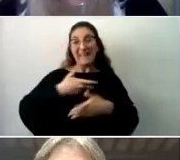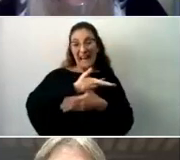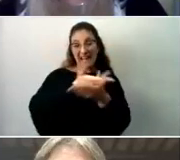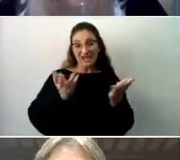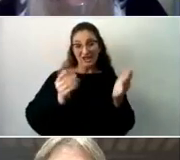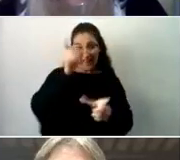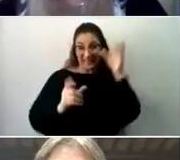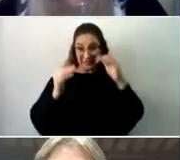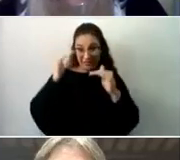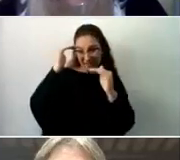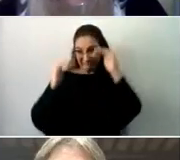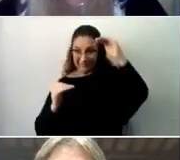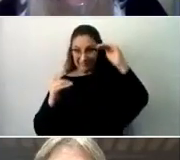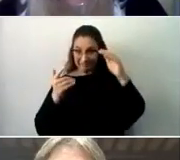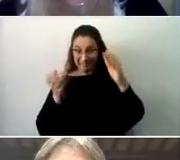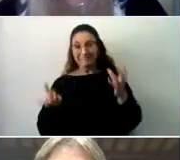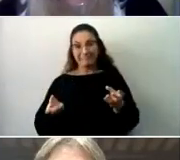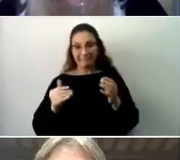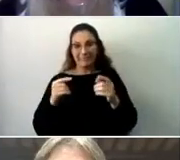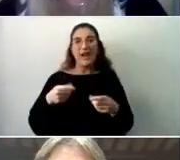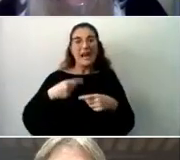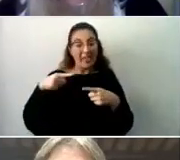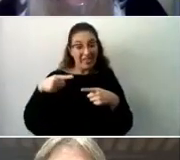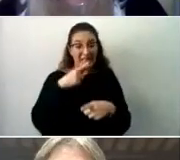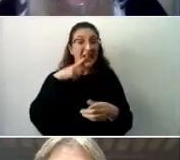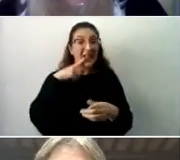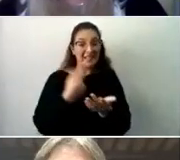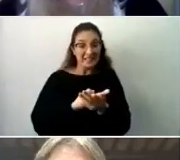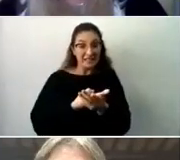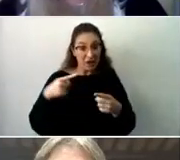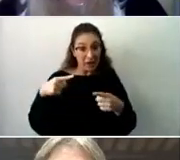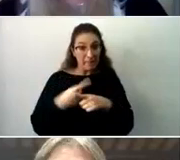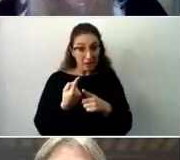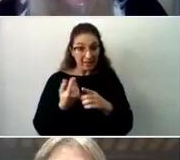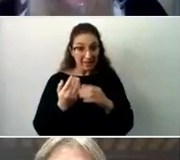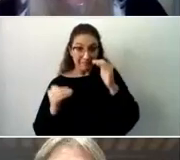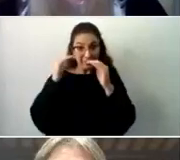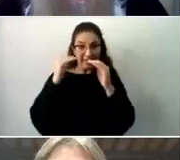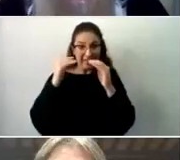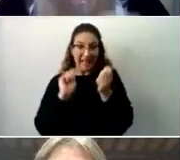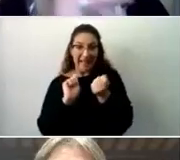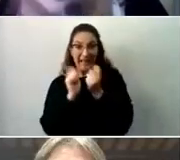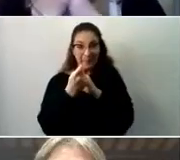Estas medidas de acción positiva en el momento de la reforma de 1994